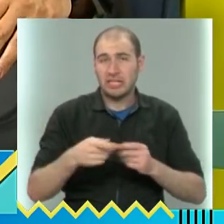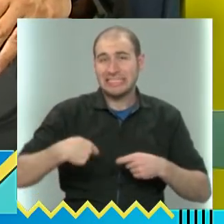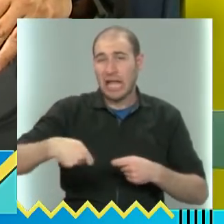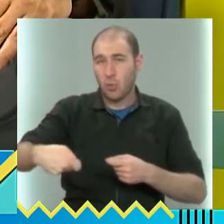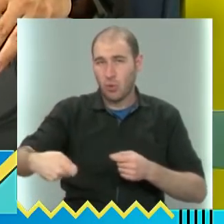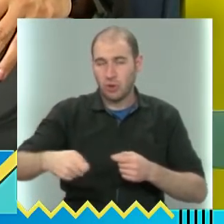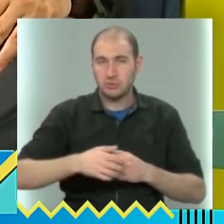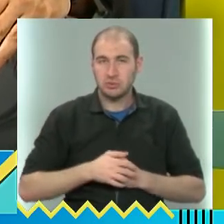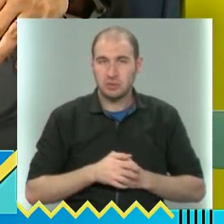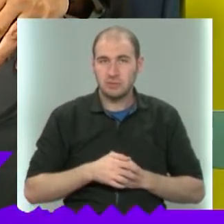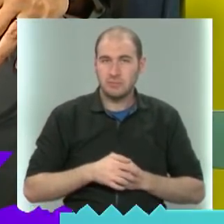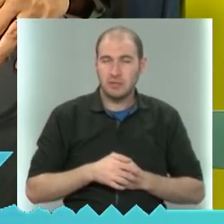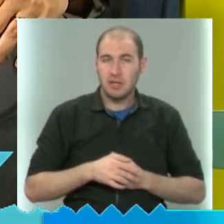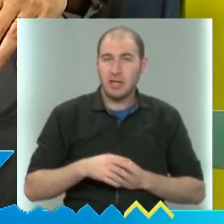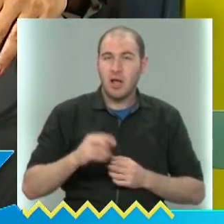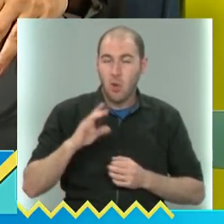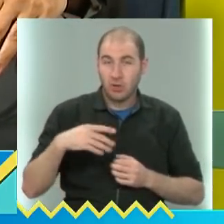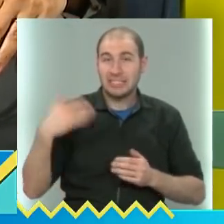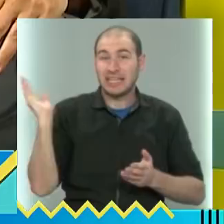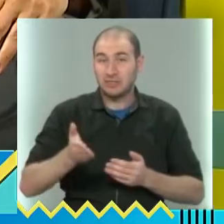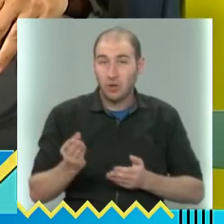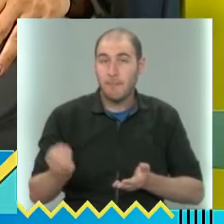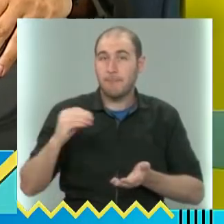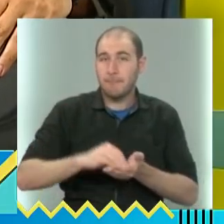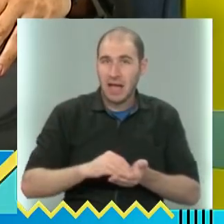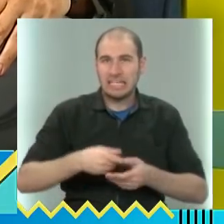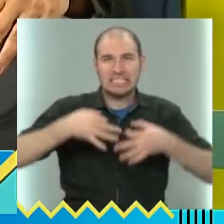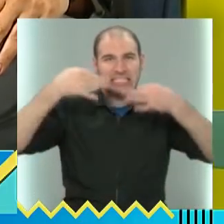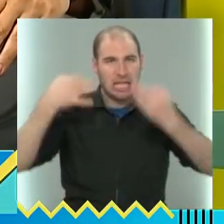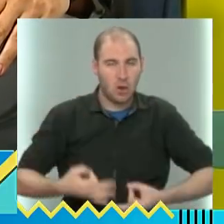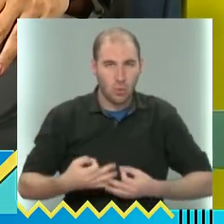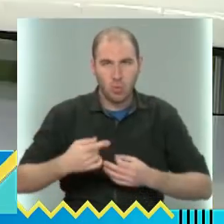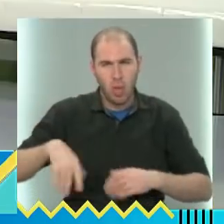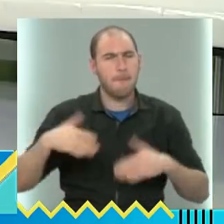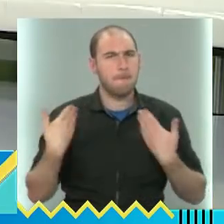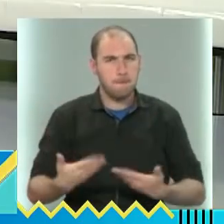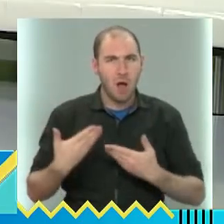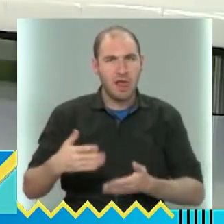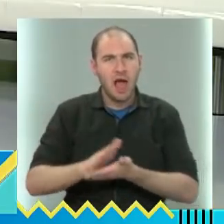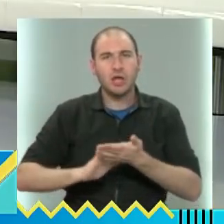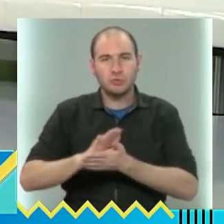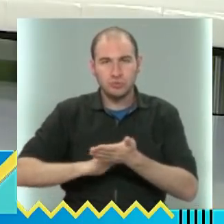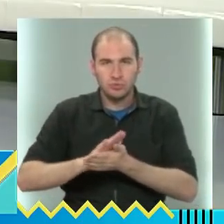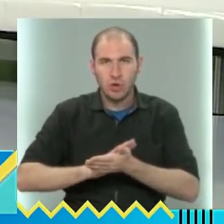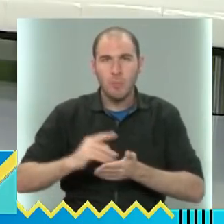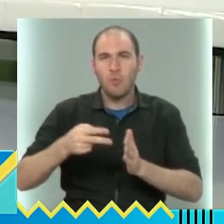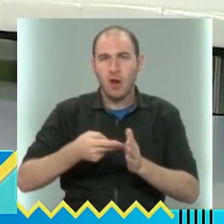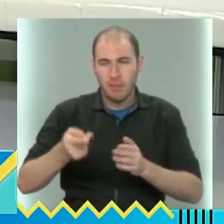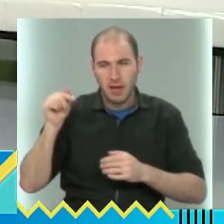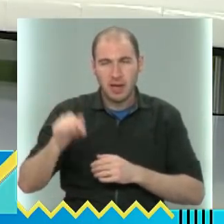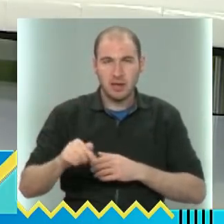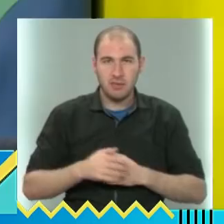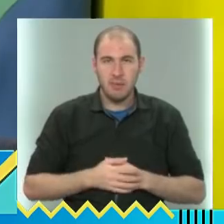seguros, digamos, no solo están las sanciones, sino que estas tienen que garantizar que están en condiciones de remediar y de resolver los problemas que